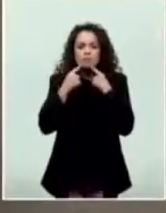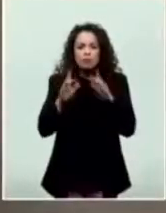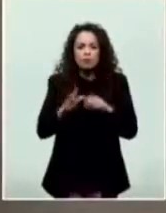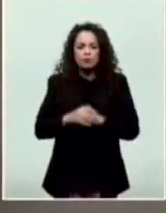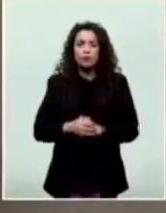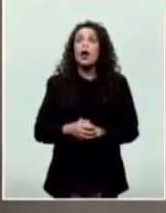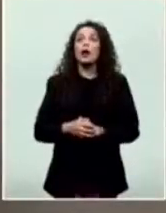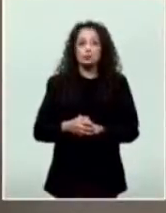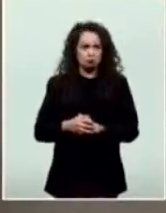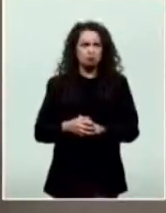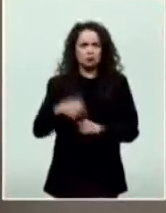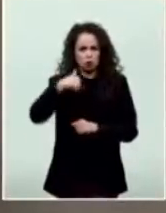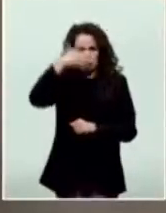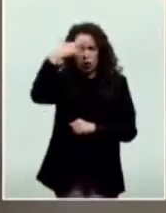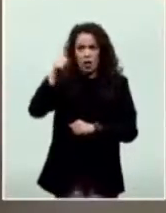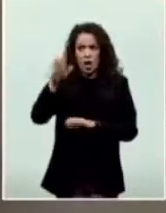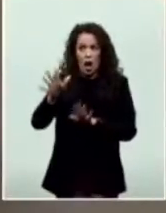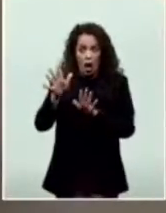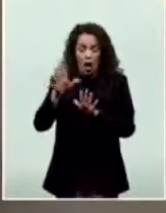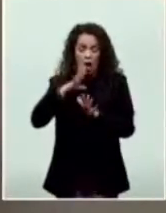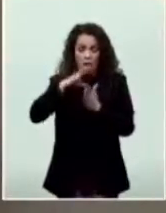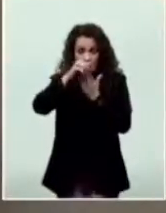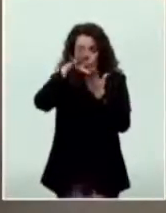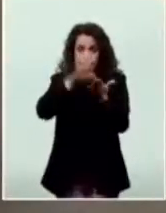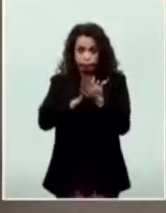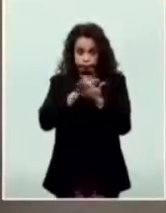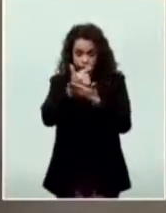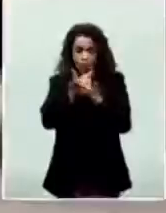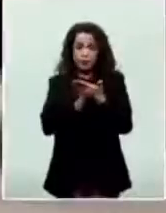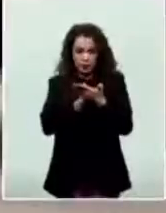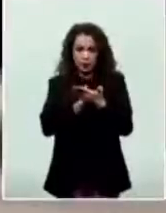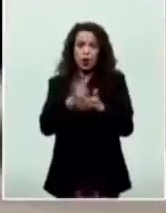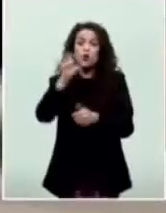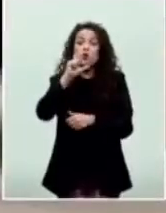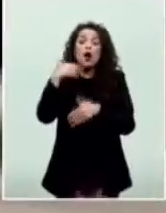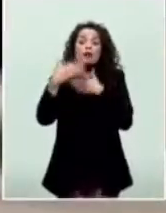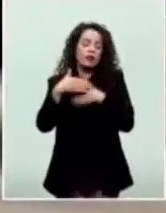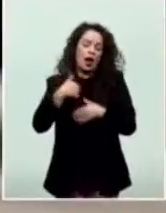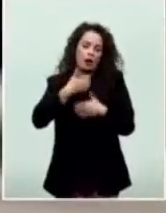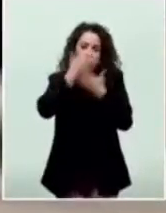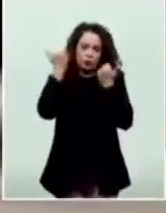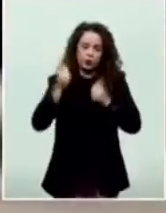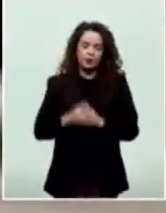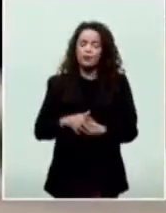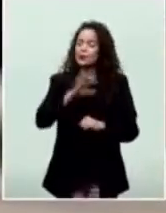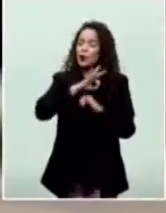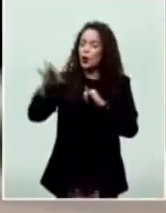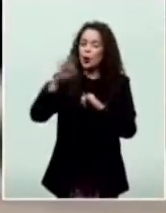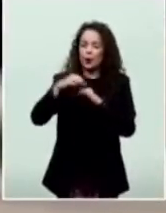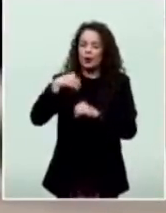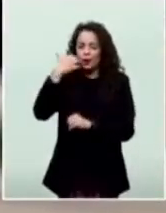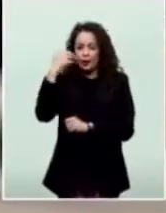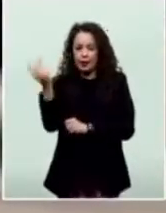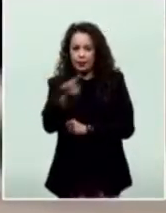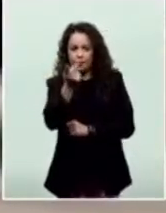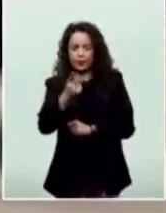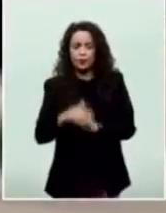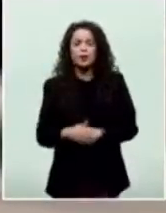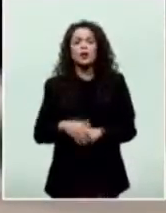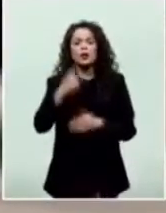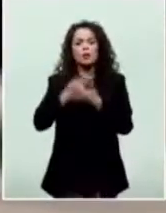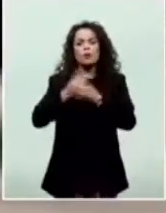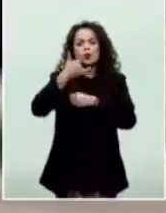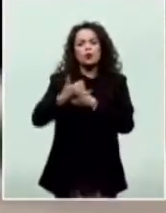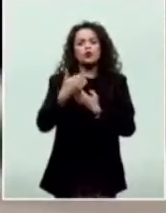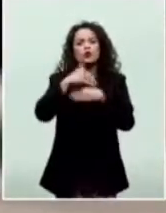No tengo la fecha, pero ya está listado. Y ya para finalizar, ¿van a hacer público el proyecto sobre la ley